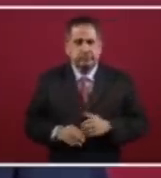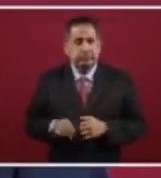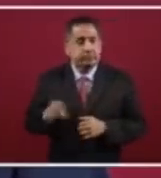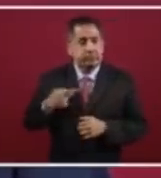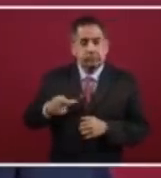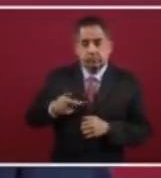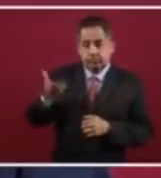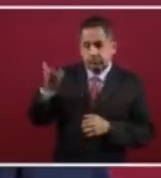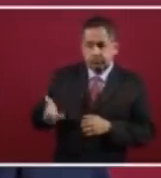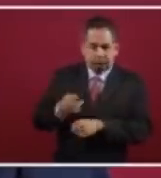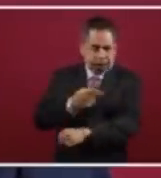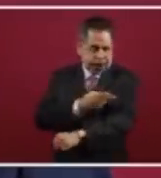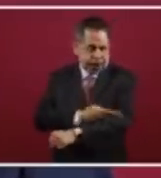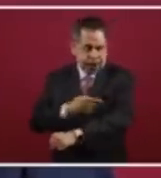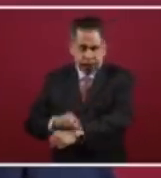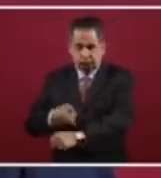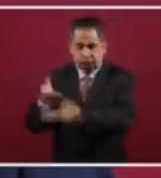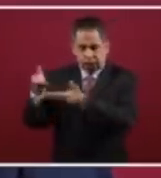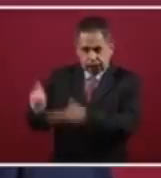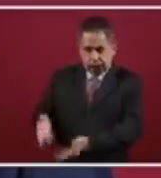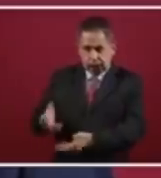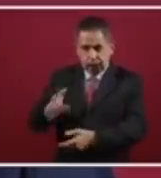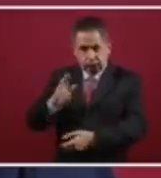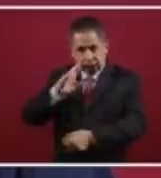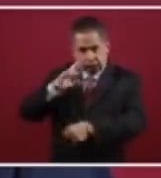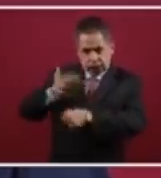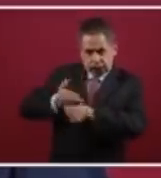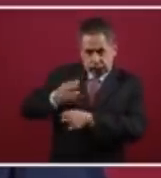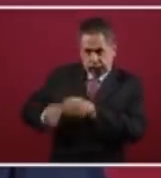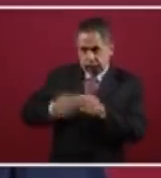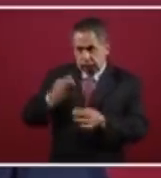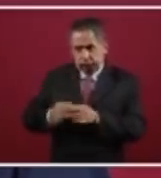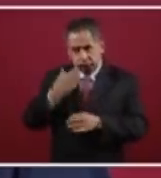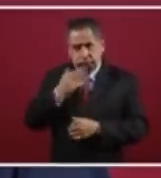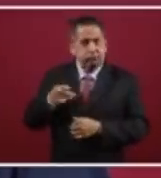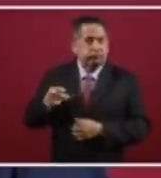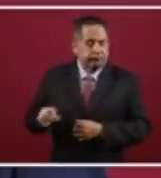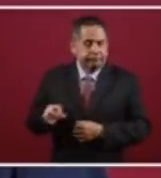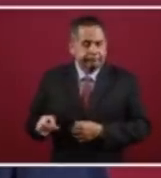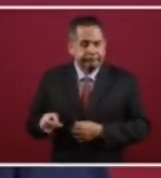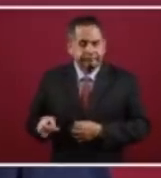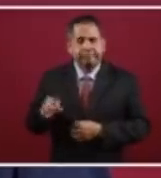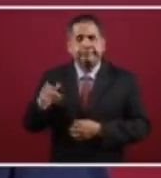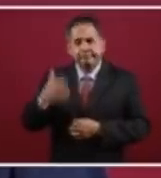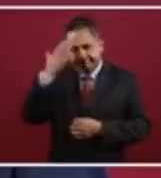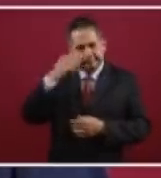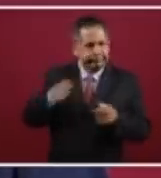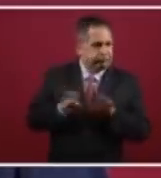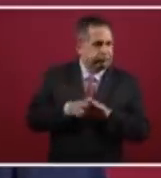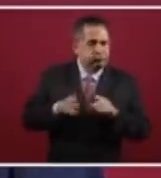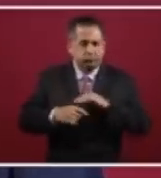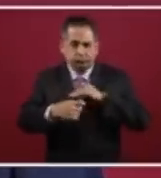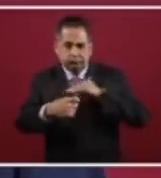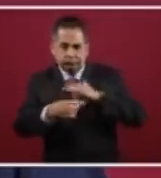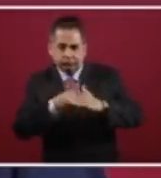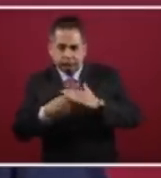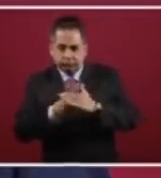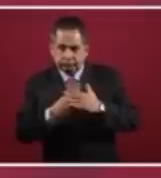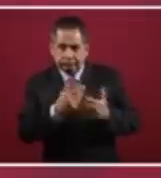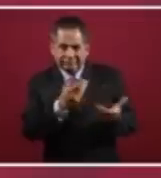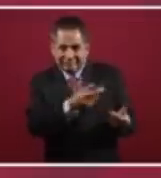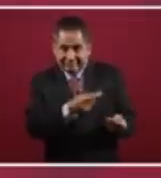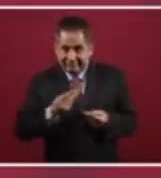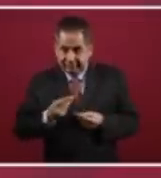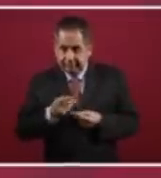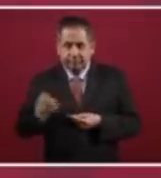persona honesta y responsable, va a saber manejar esta información